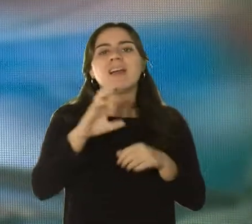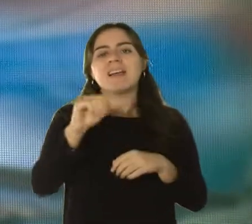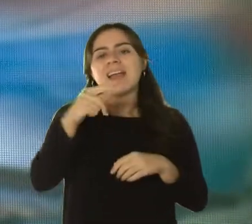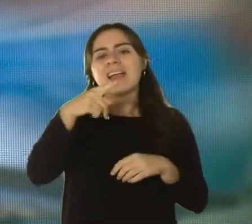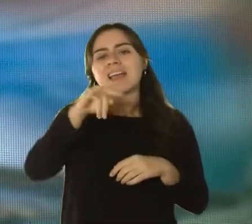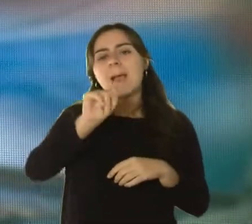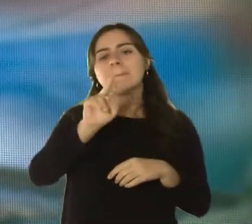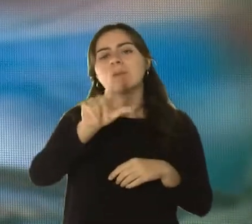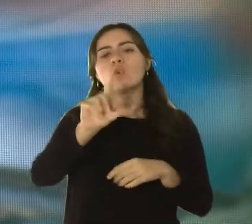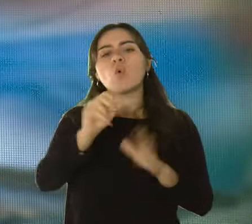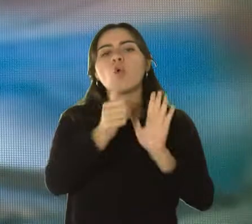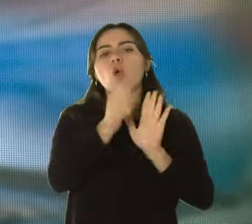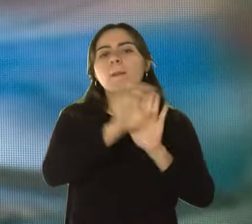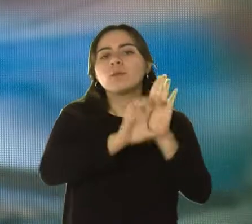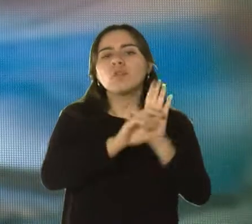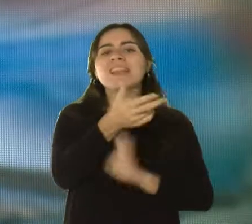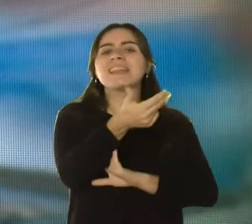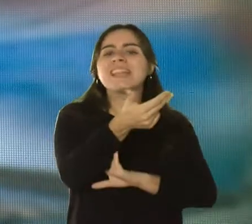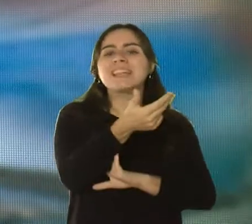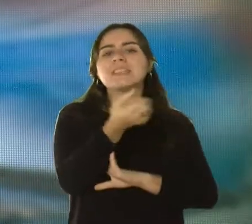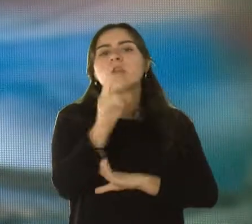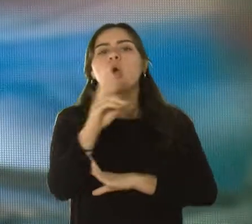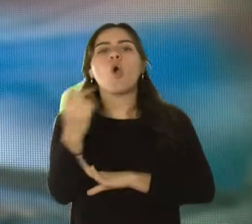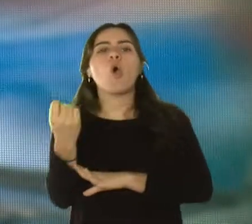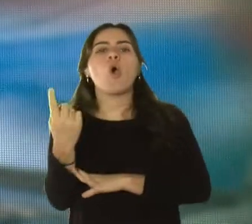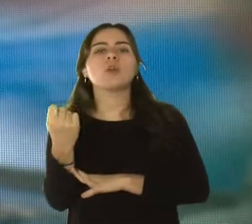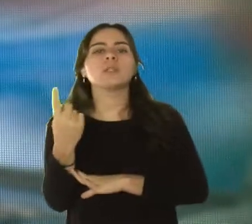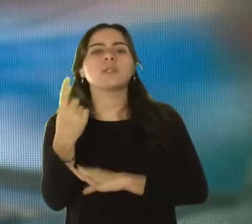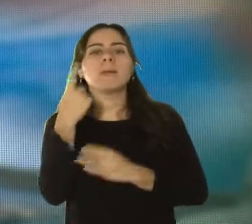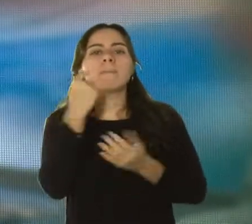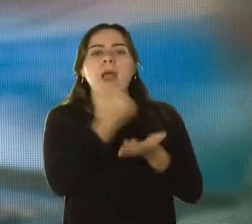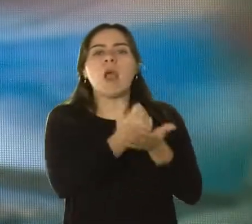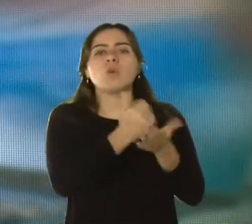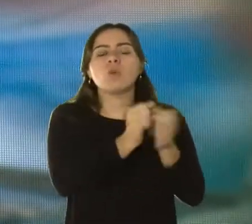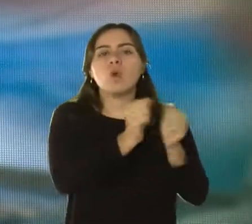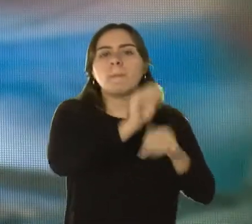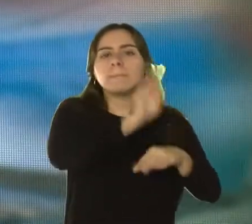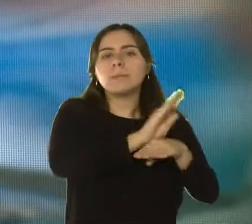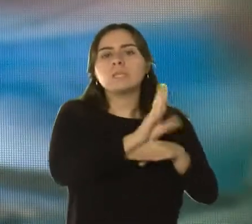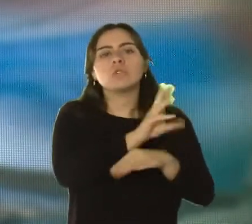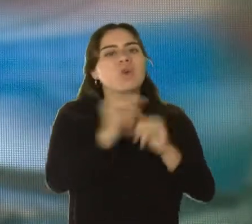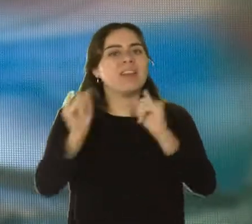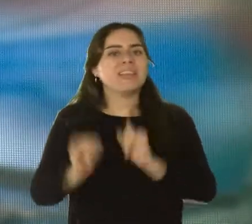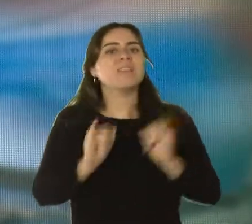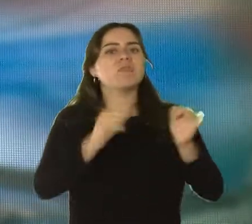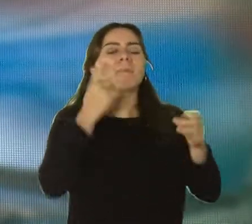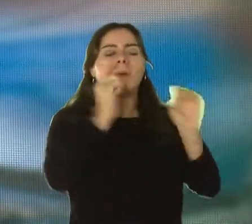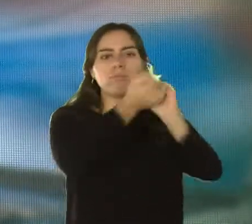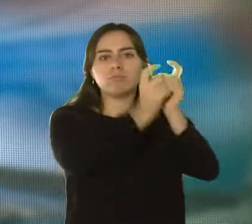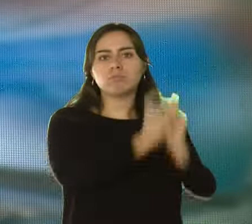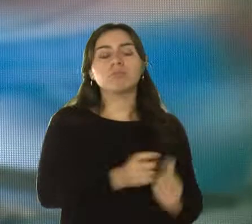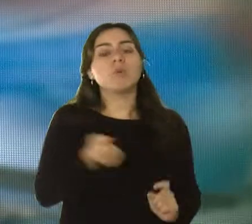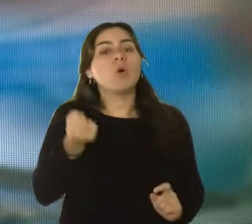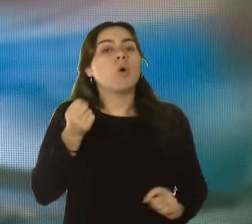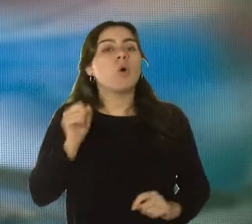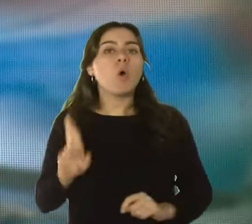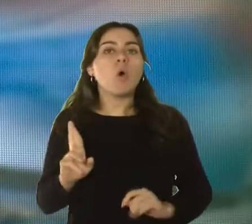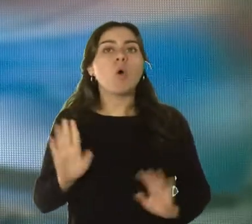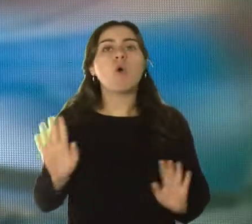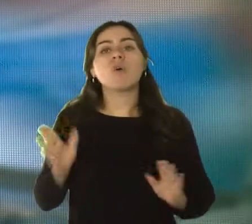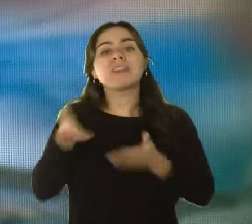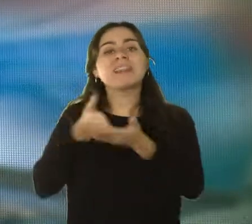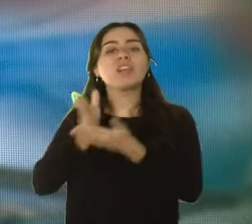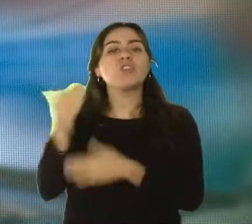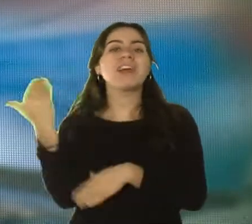para individuos o un capítulo 11 con sus variantes para los negocios, o simplemente haces lo que el derecho de